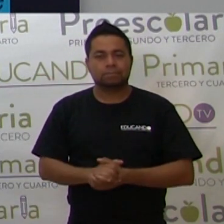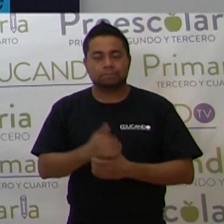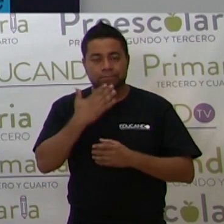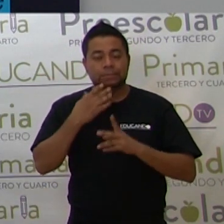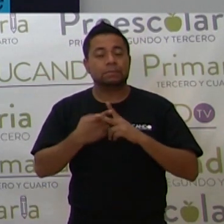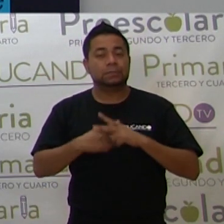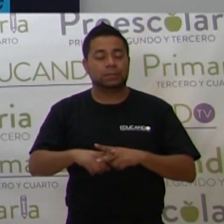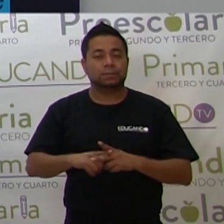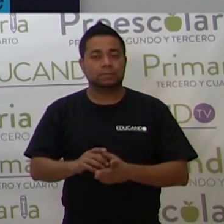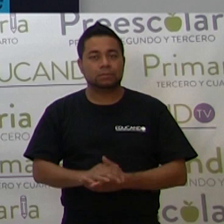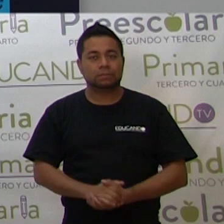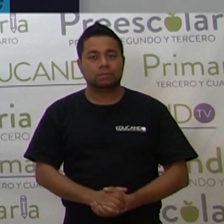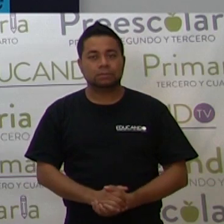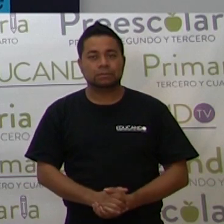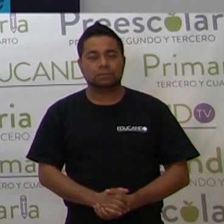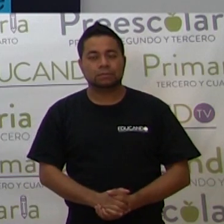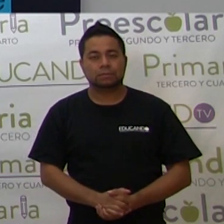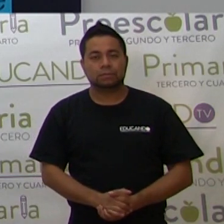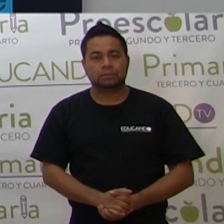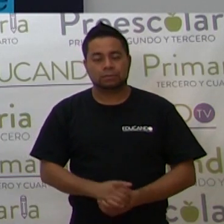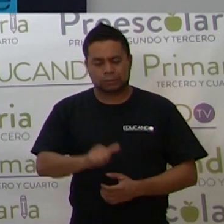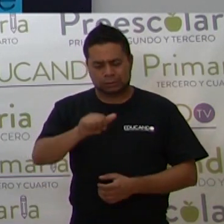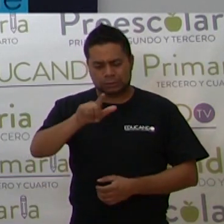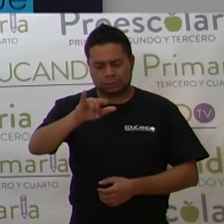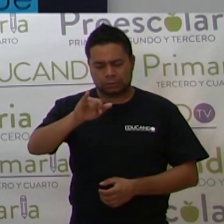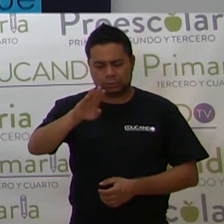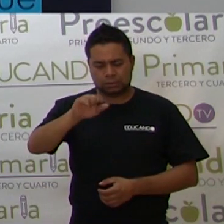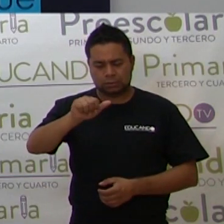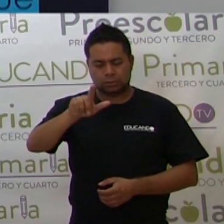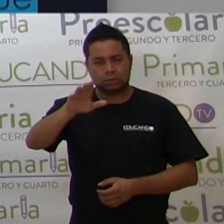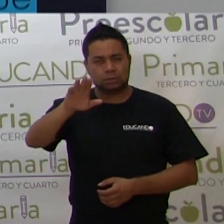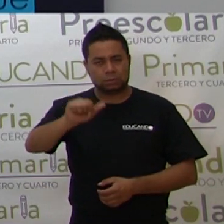iniciar. Alí Baba era un